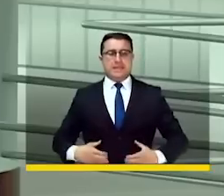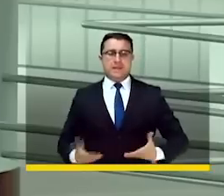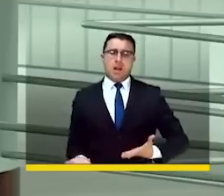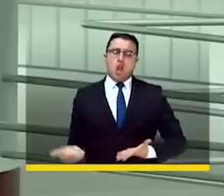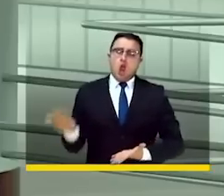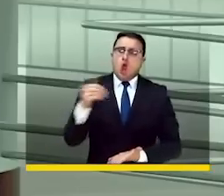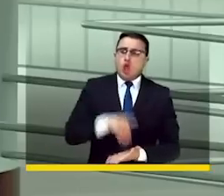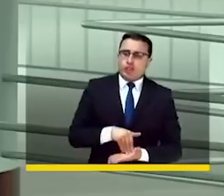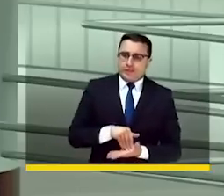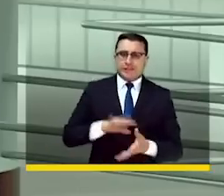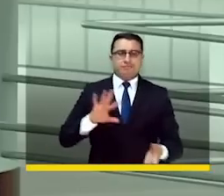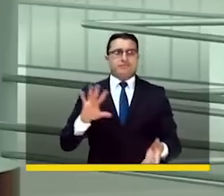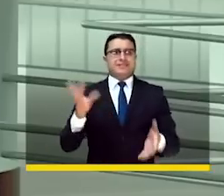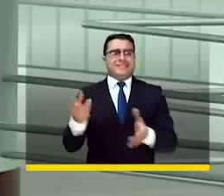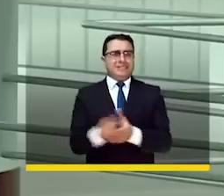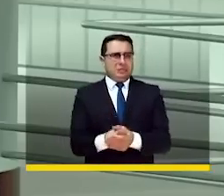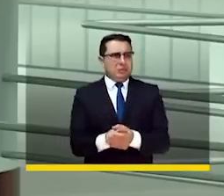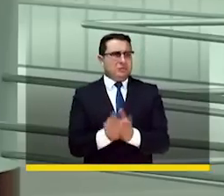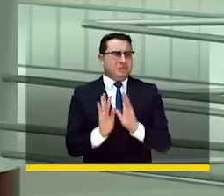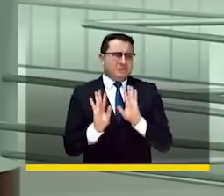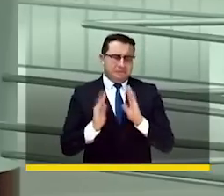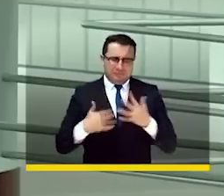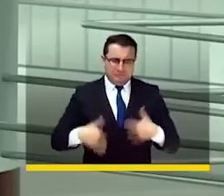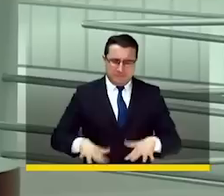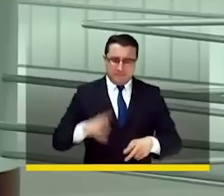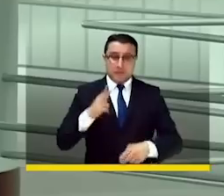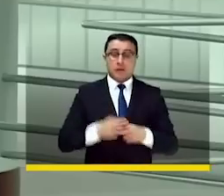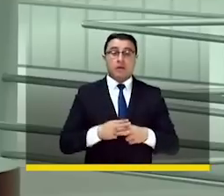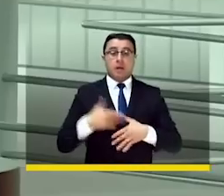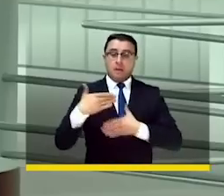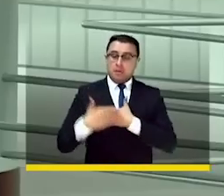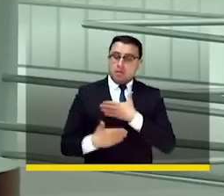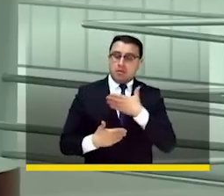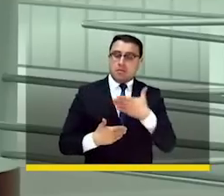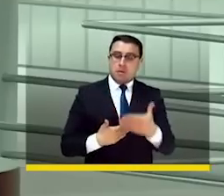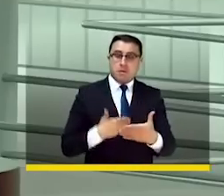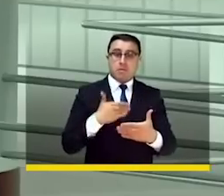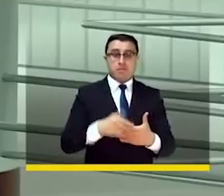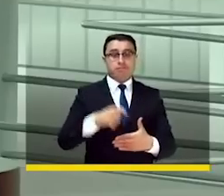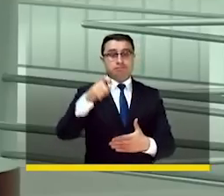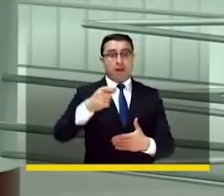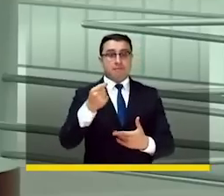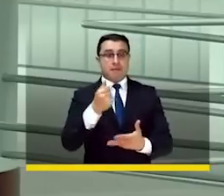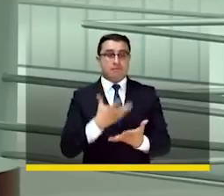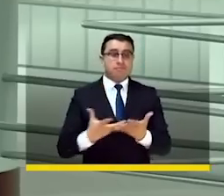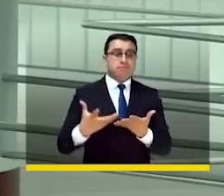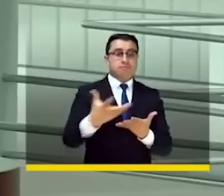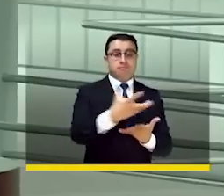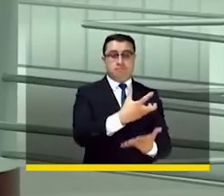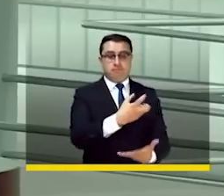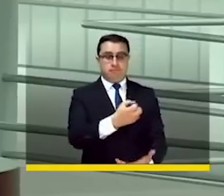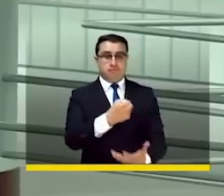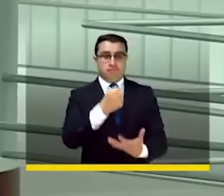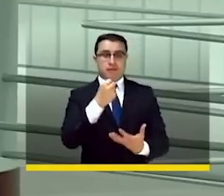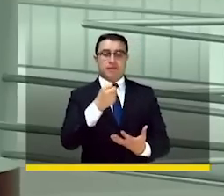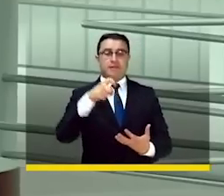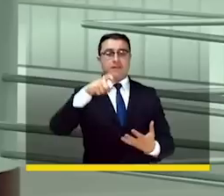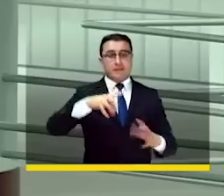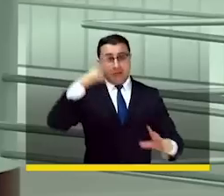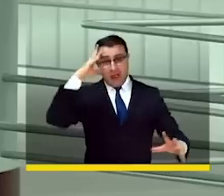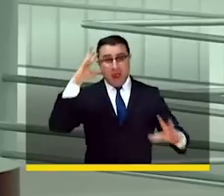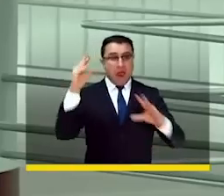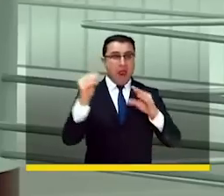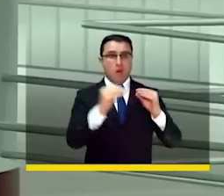inclusión o como quieran denominarlo. Todo ese proceso que implica unas finanzas tiene que ser acordado entre las dos